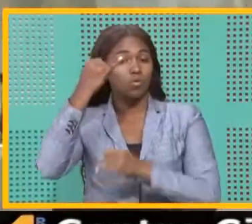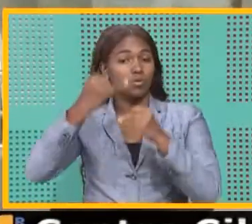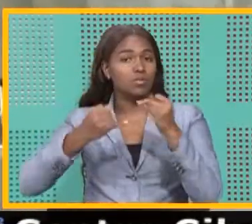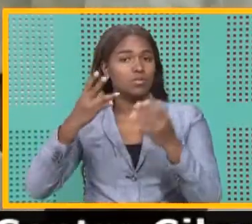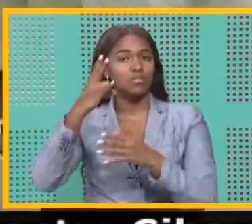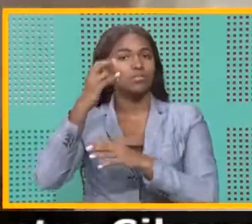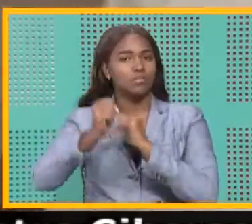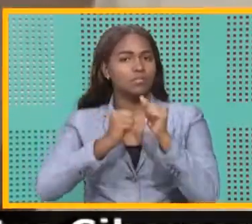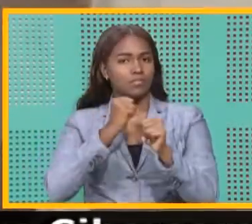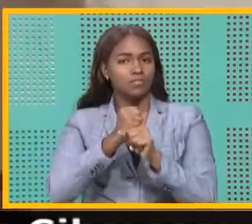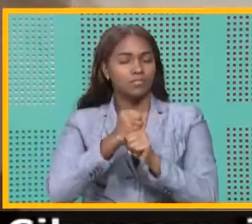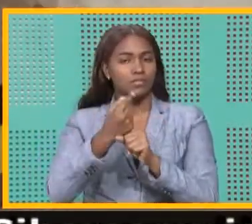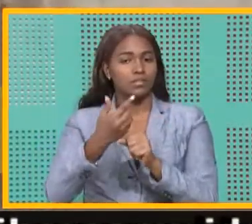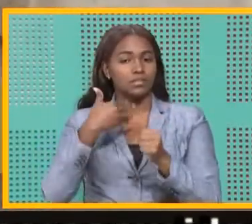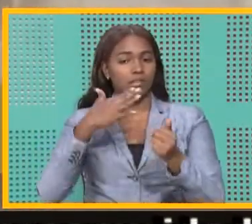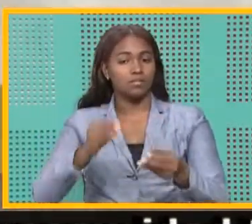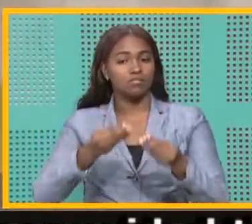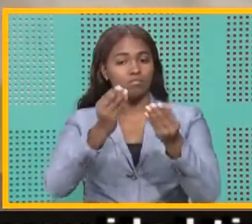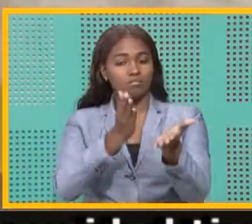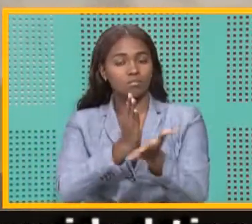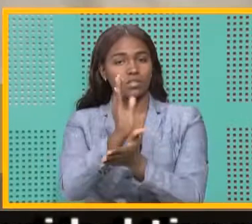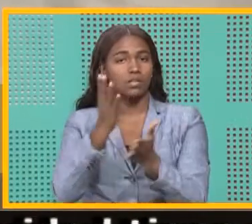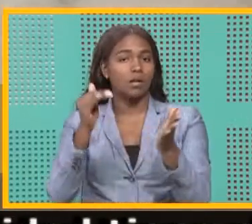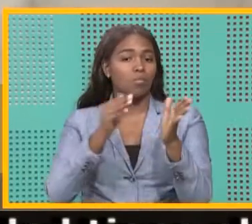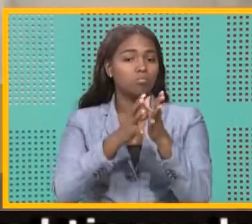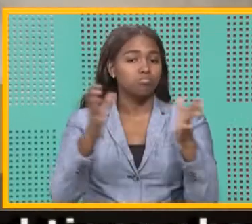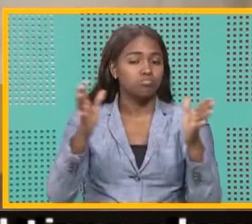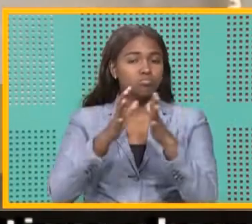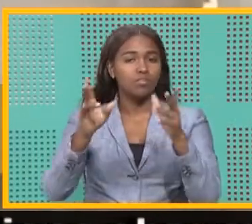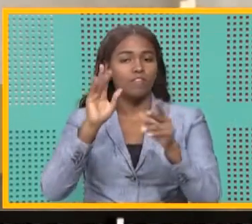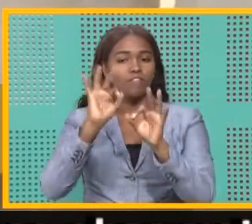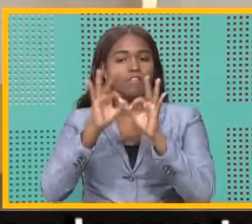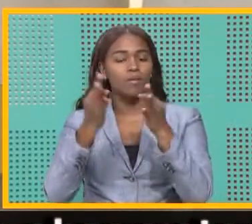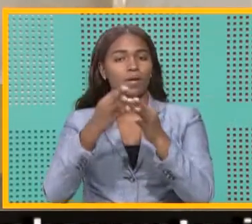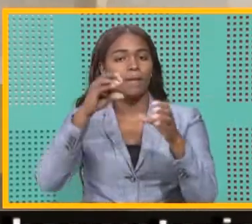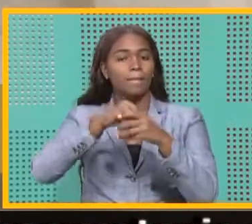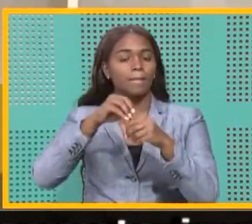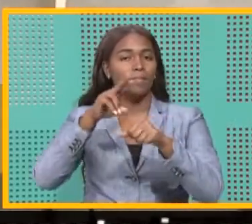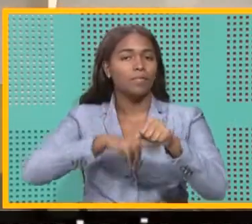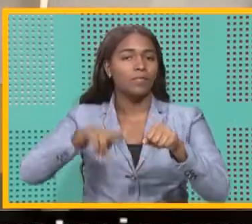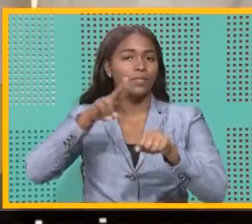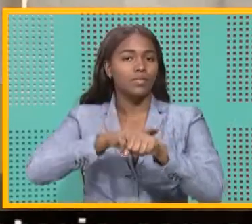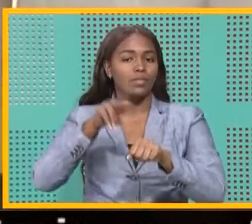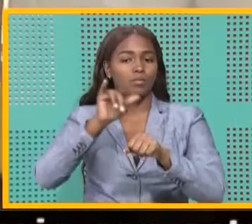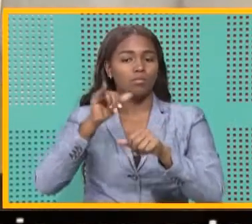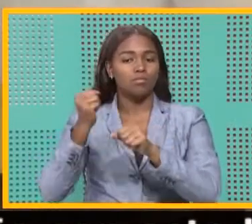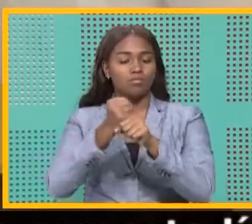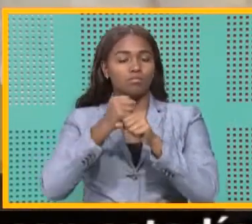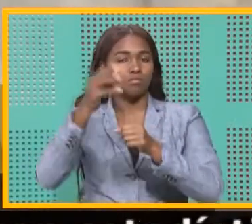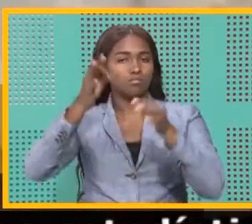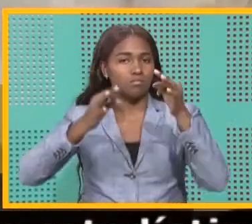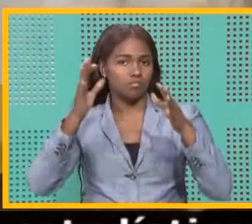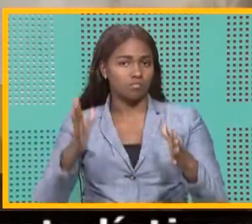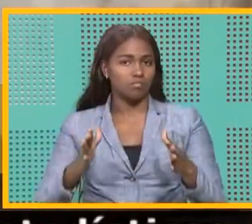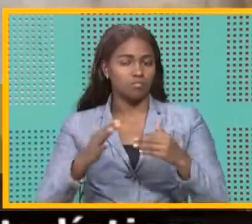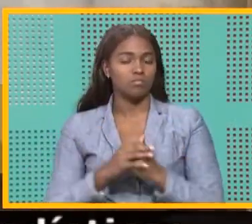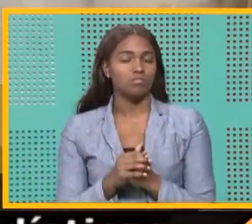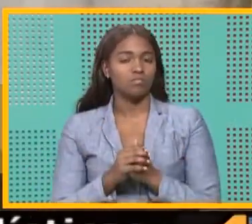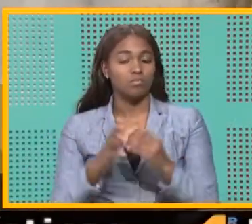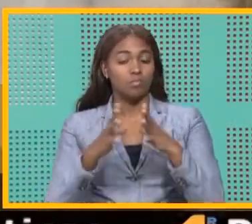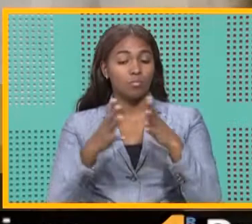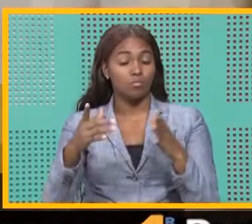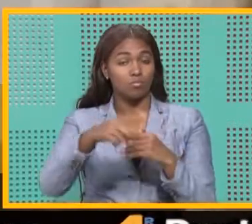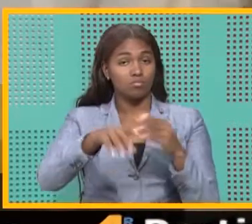últimos 7 años, lo que ha dado acceso a miles de familias a la banca formal y la seguridad jurídica. Muchos de